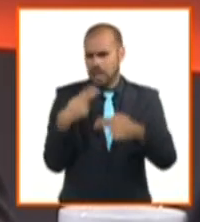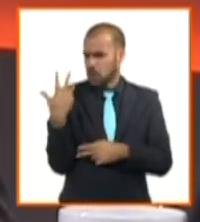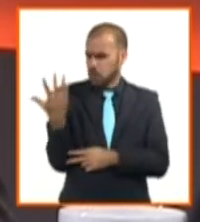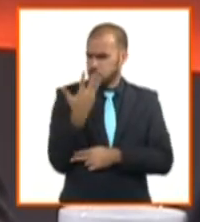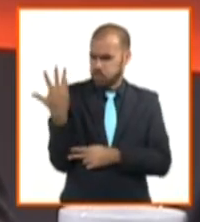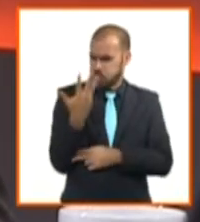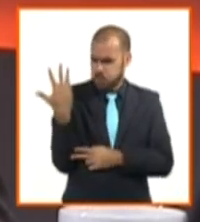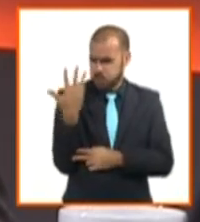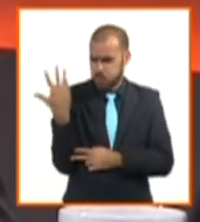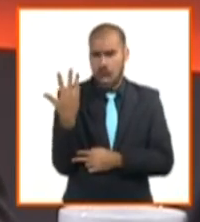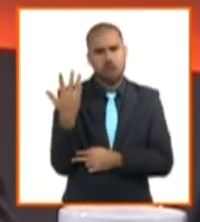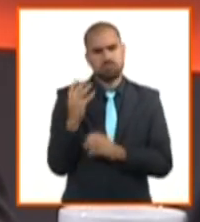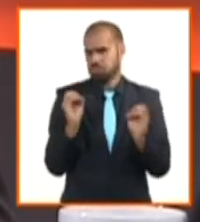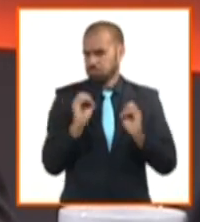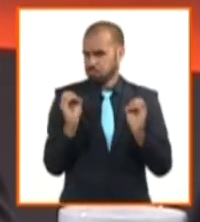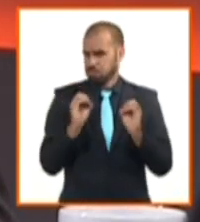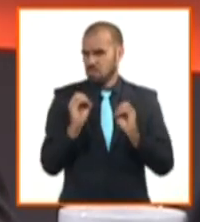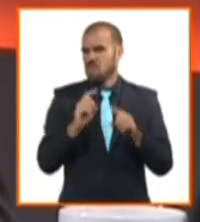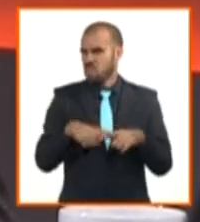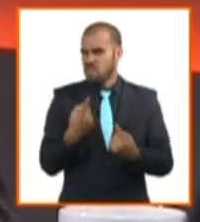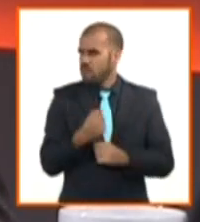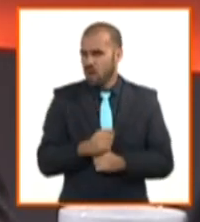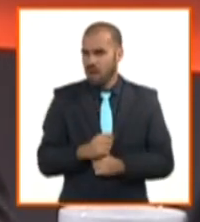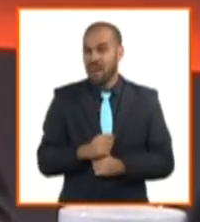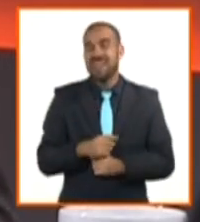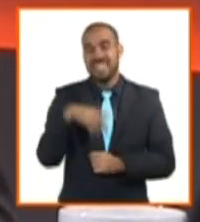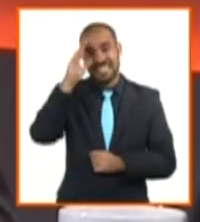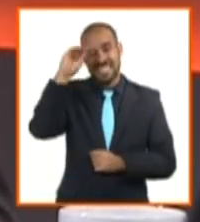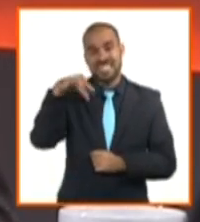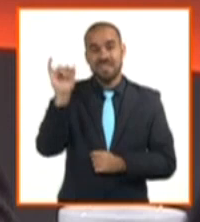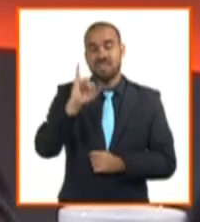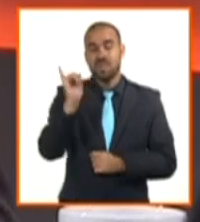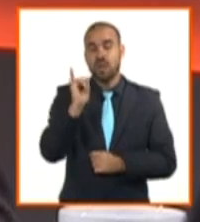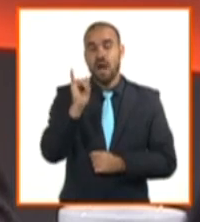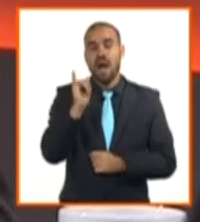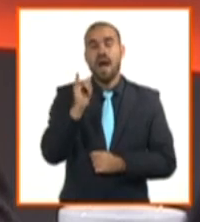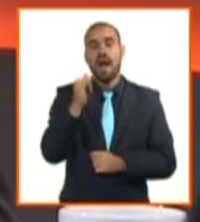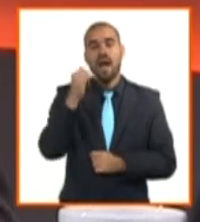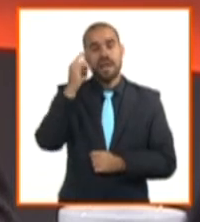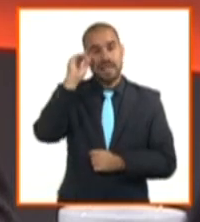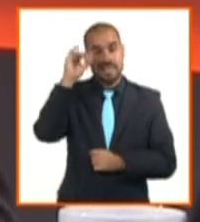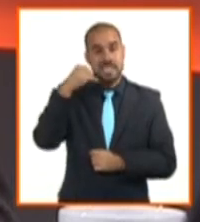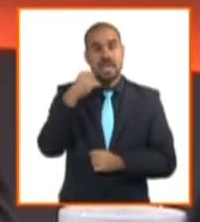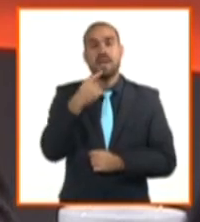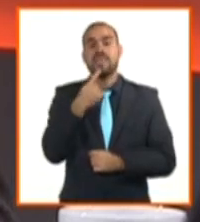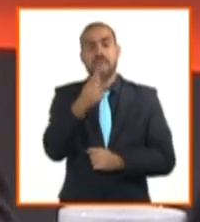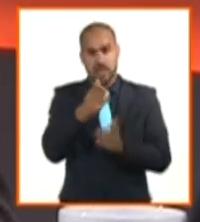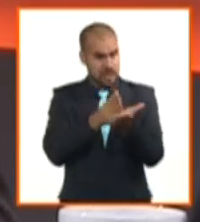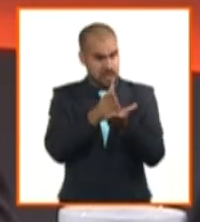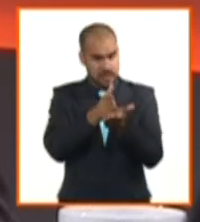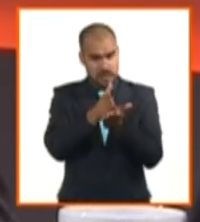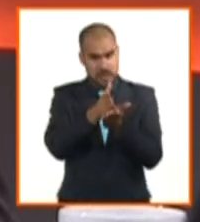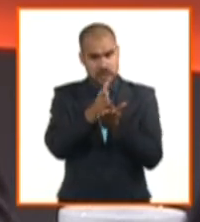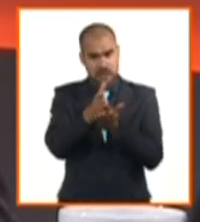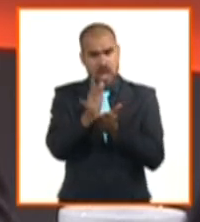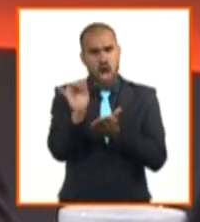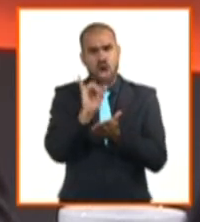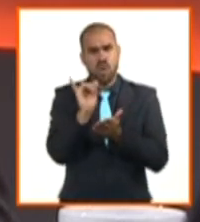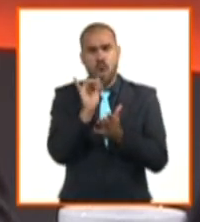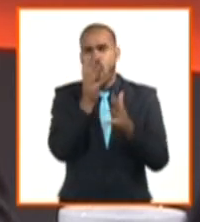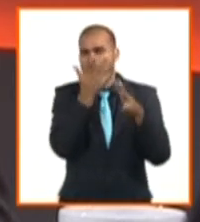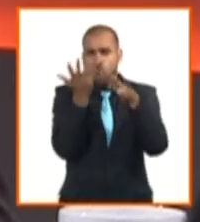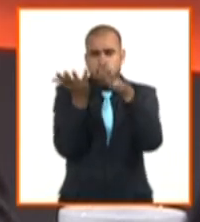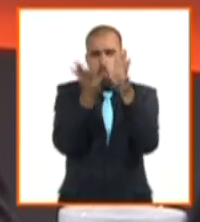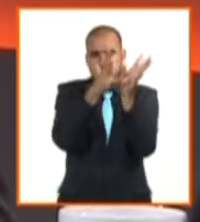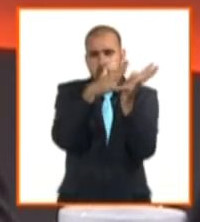porque a niveles de 10 a 12 kilómetros había y sigue estándolo una fuerte corriente de aire